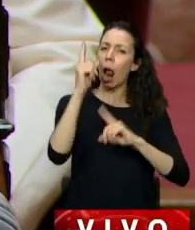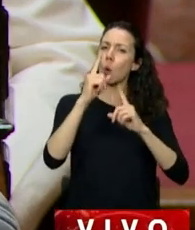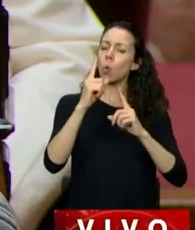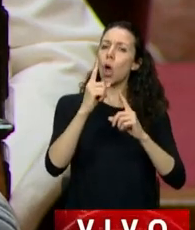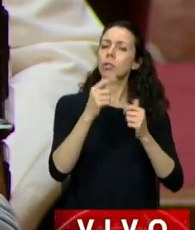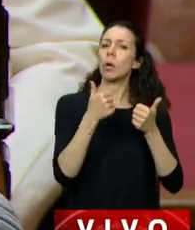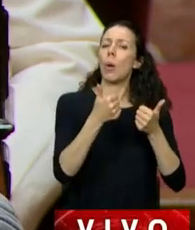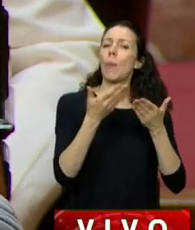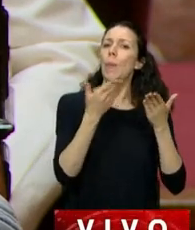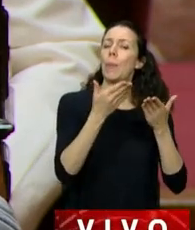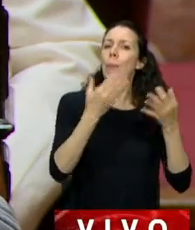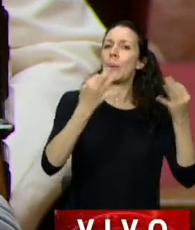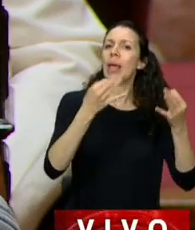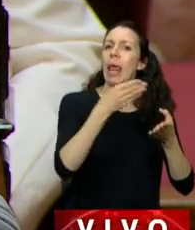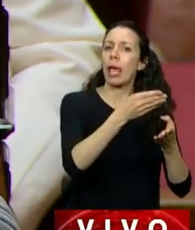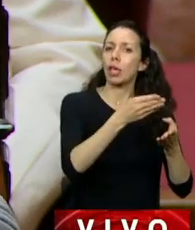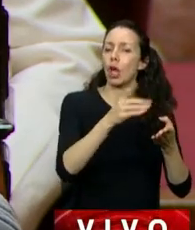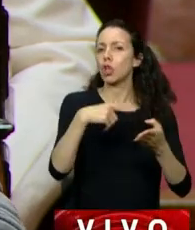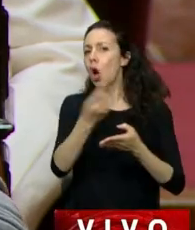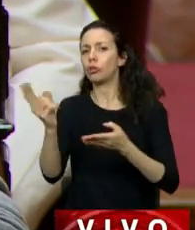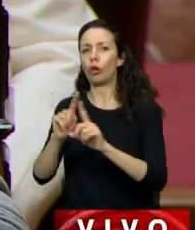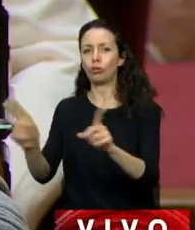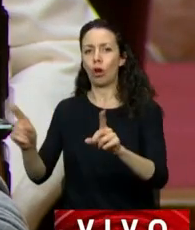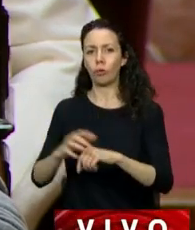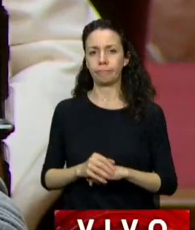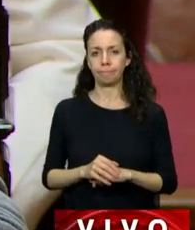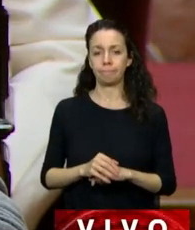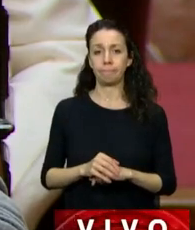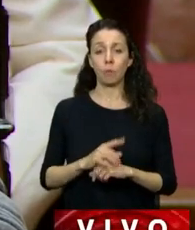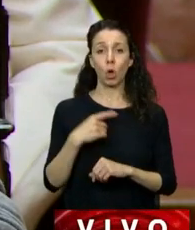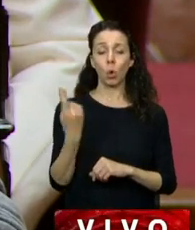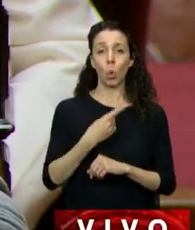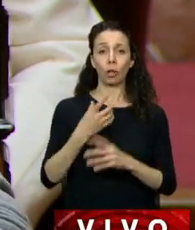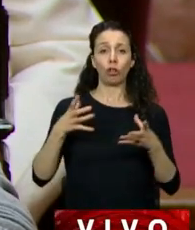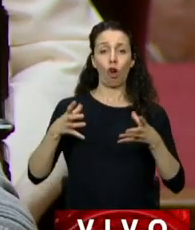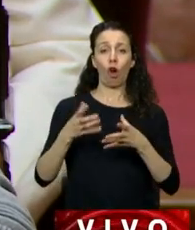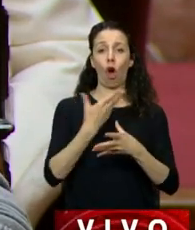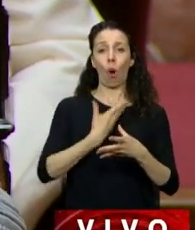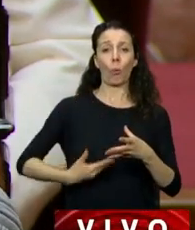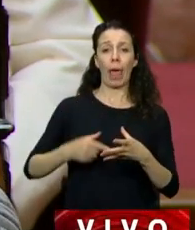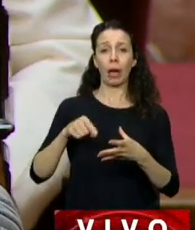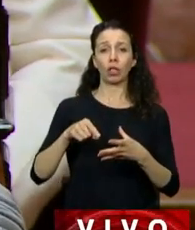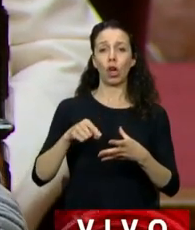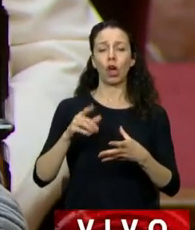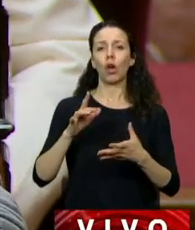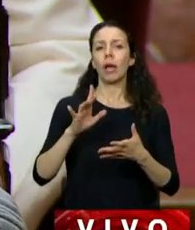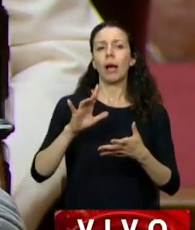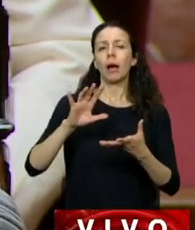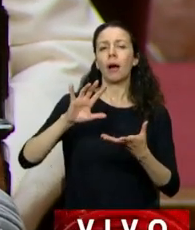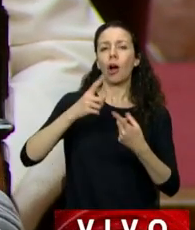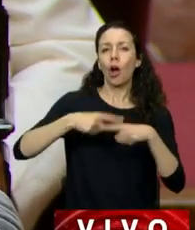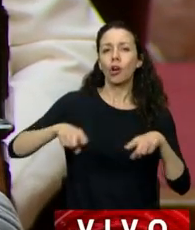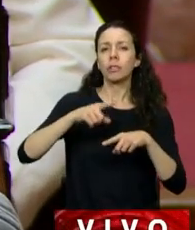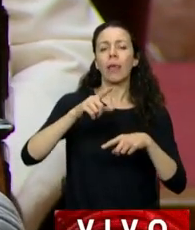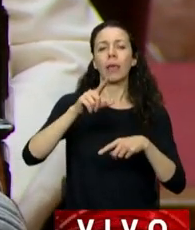partido piquetero criticamos que nuestro gobierno no tocó las tuercas del lofer. Ahora, para tener la autoridad política